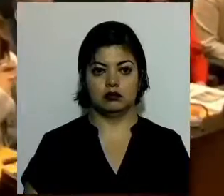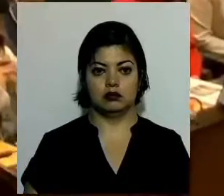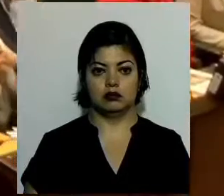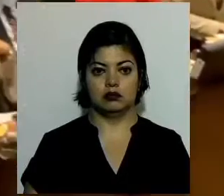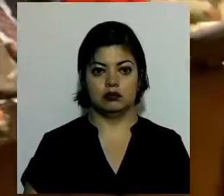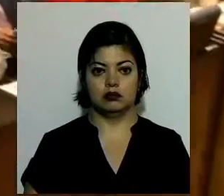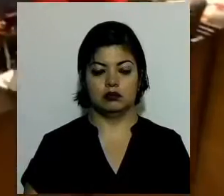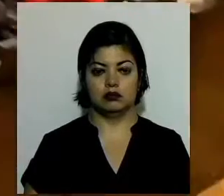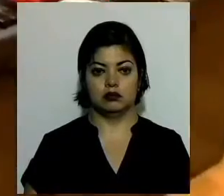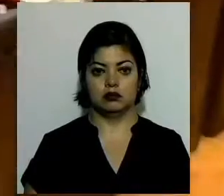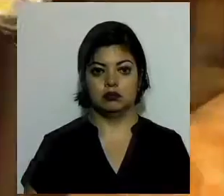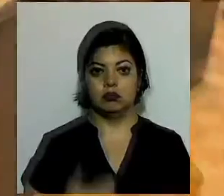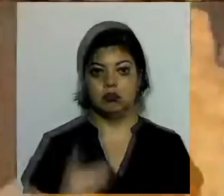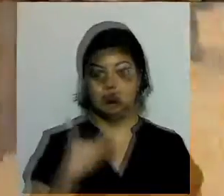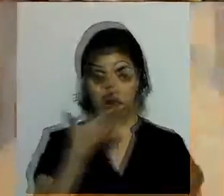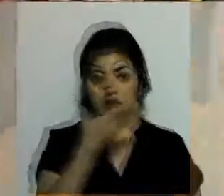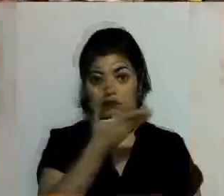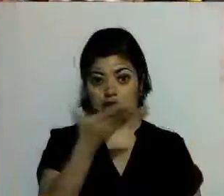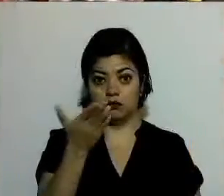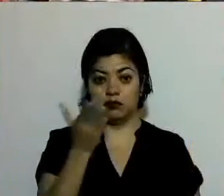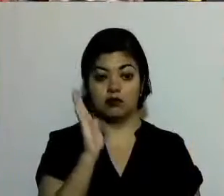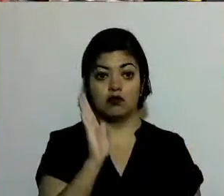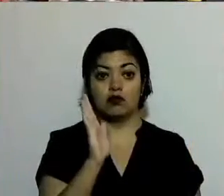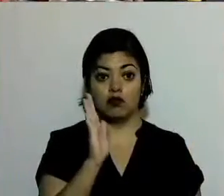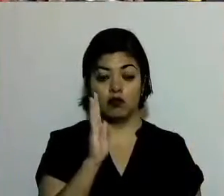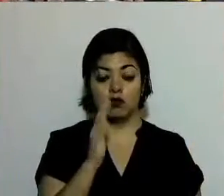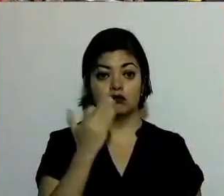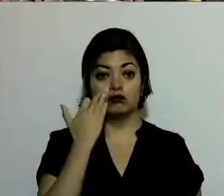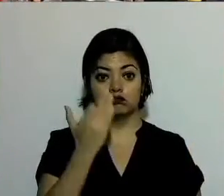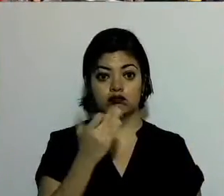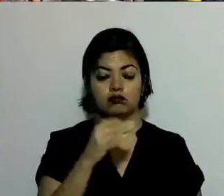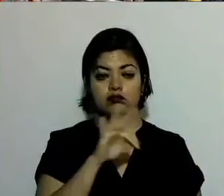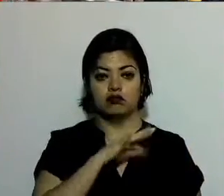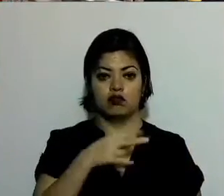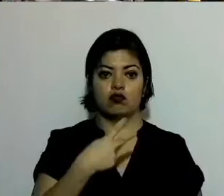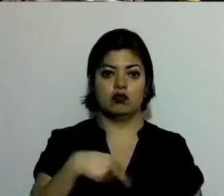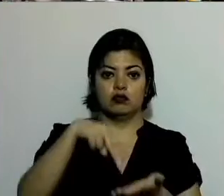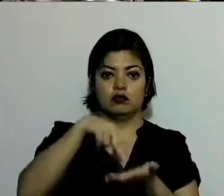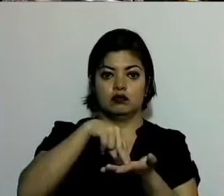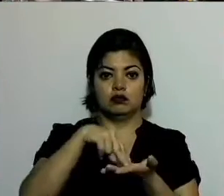Solicito a los asistentes al recinto se sirvan poner de pie.